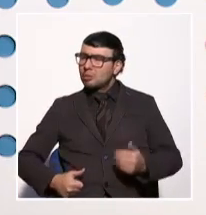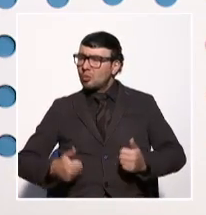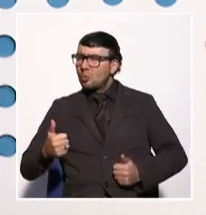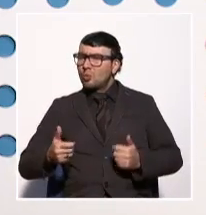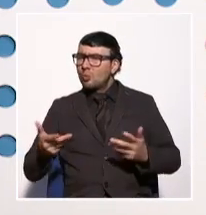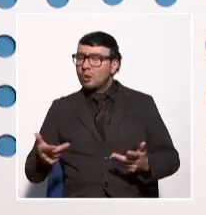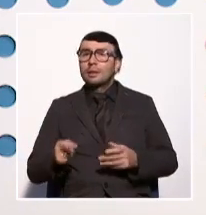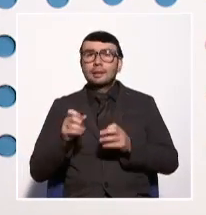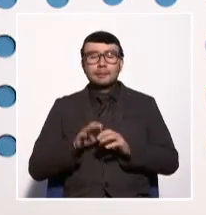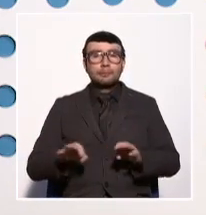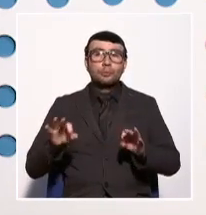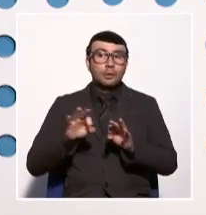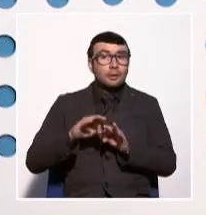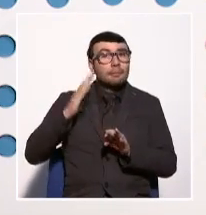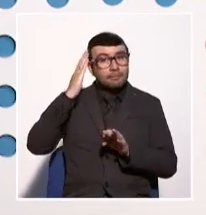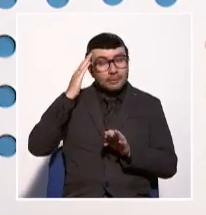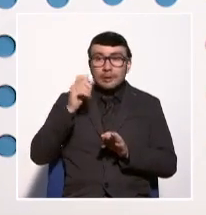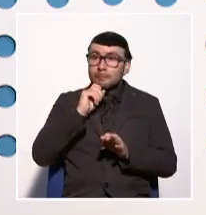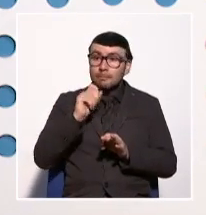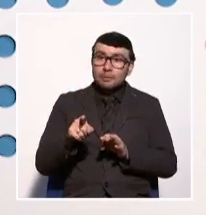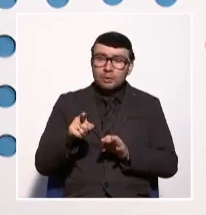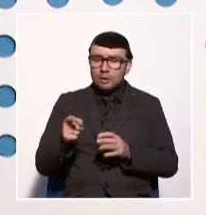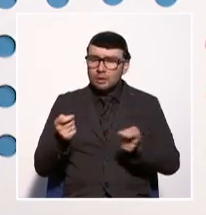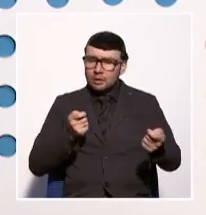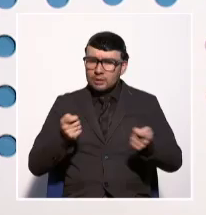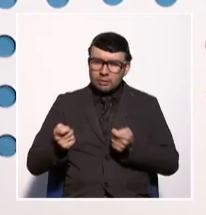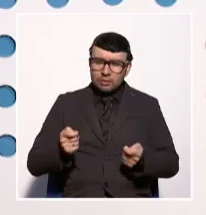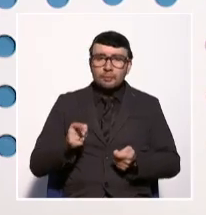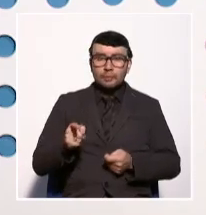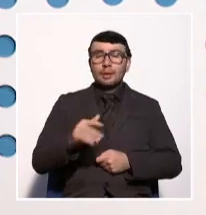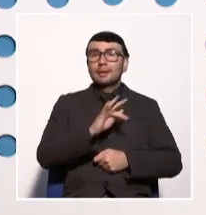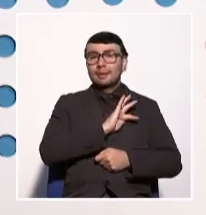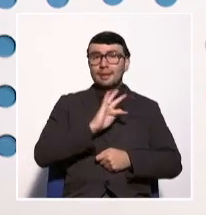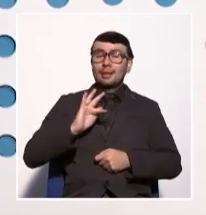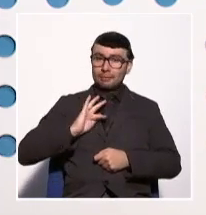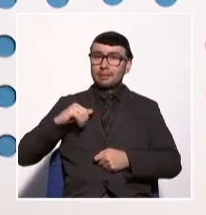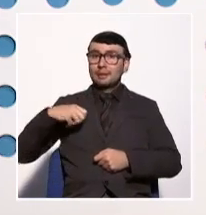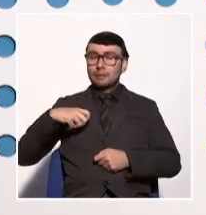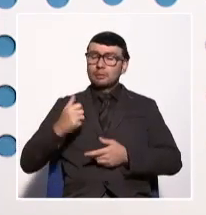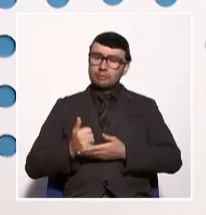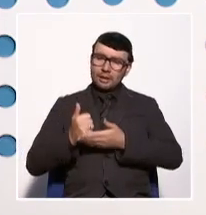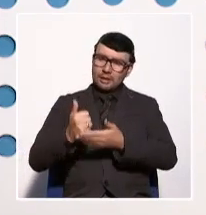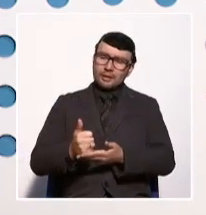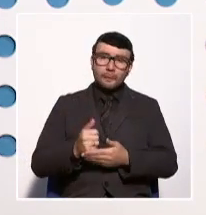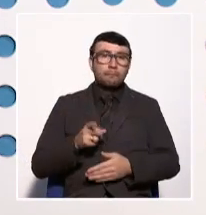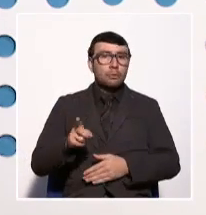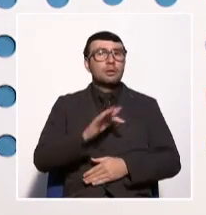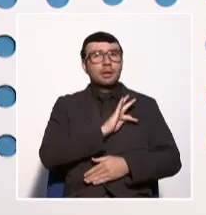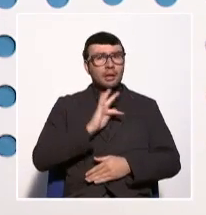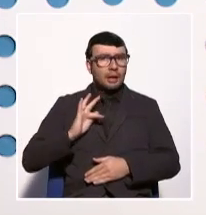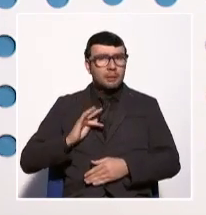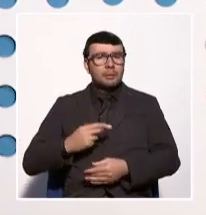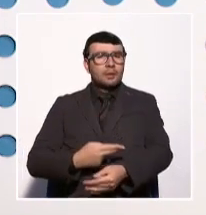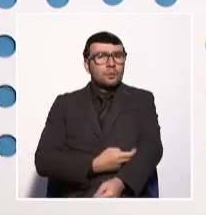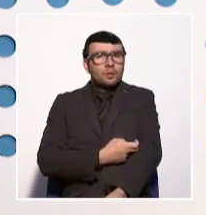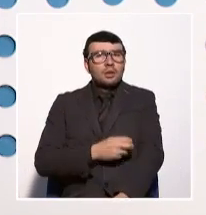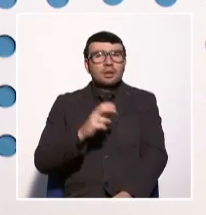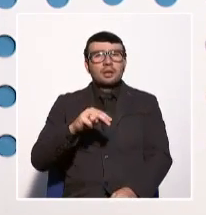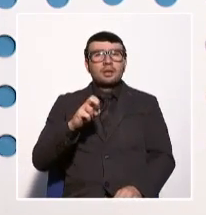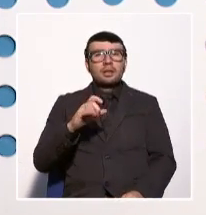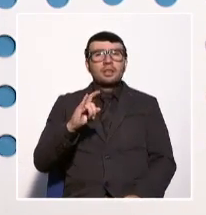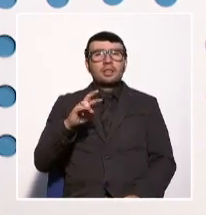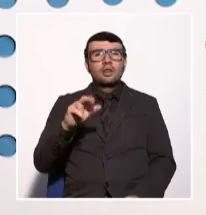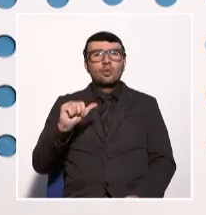importante ese antecedente y desbloquearlo con con terapias que tenemos nosotros sería la terapia neural o la acupuntura y